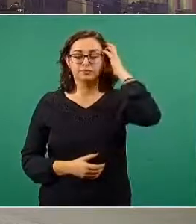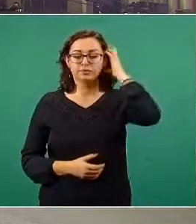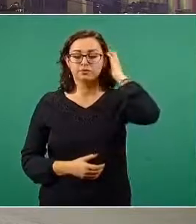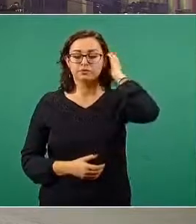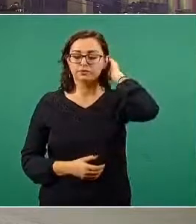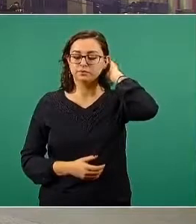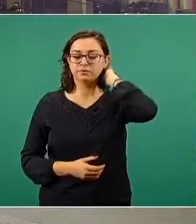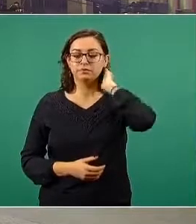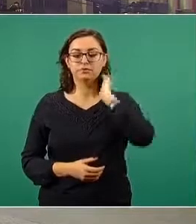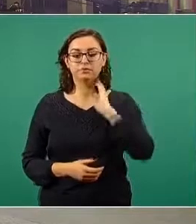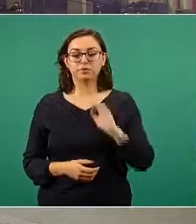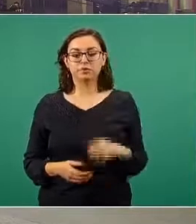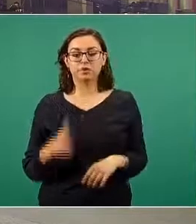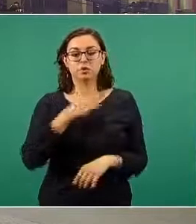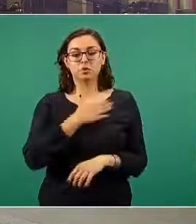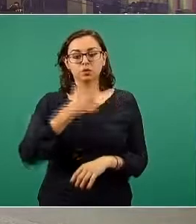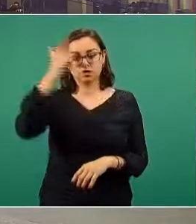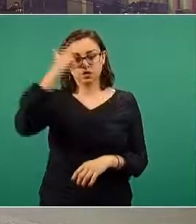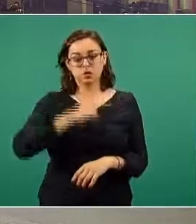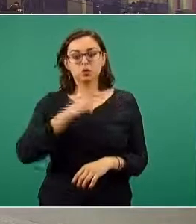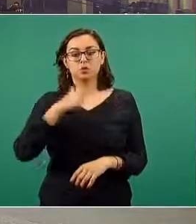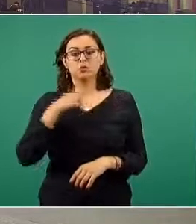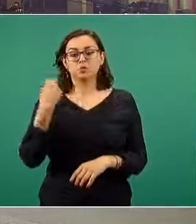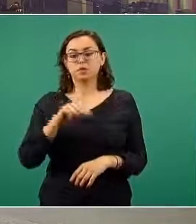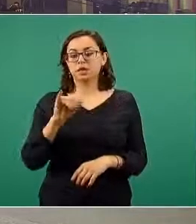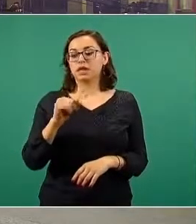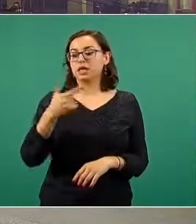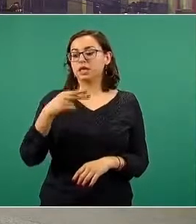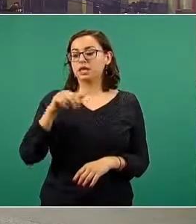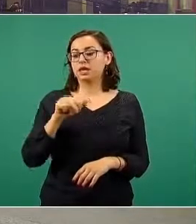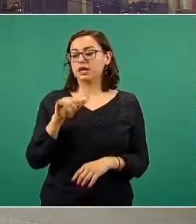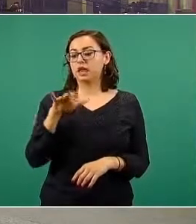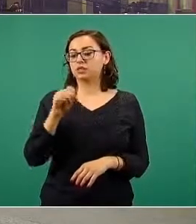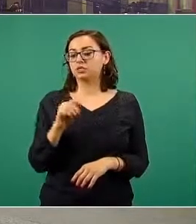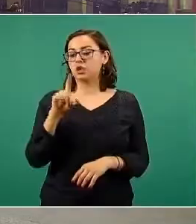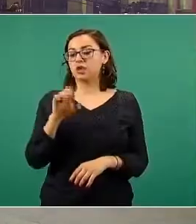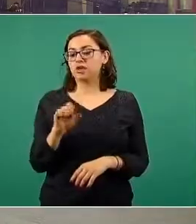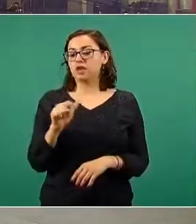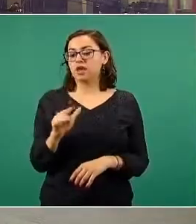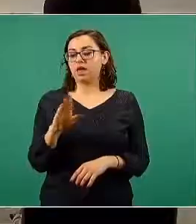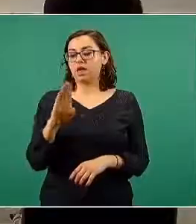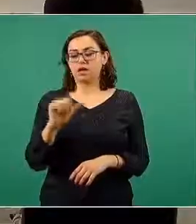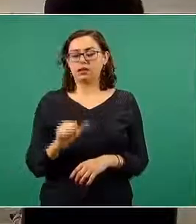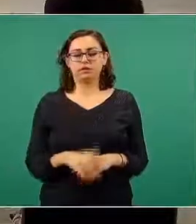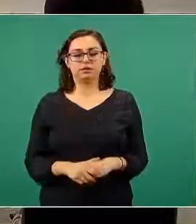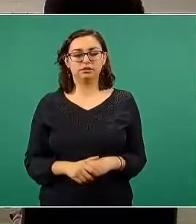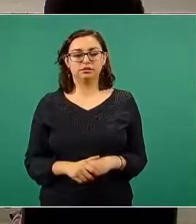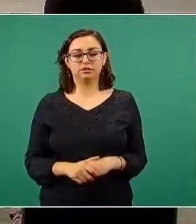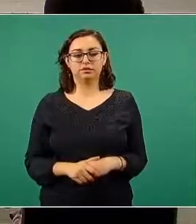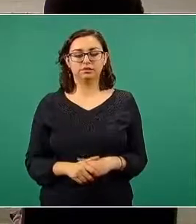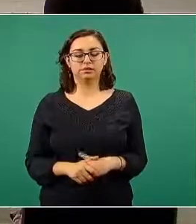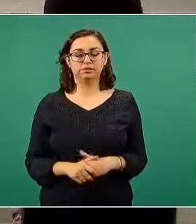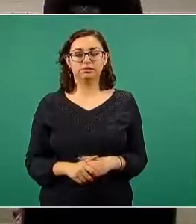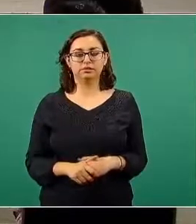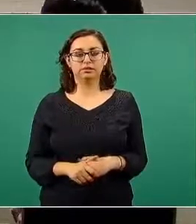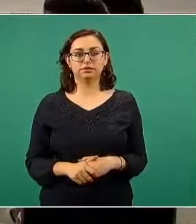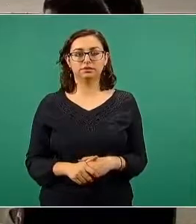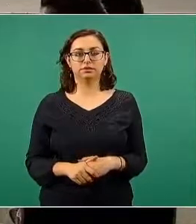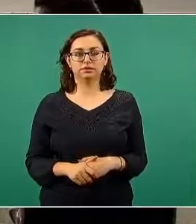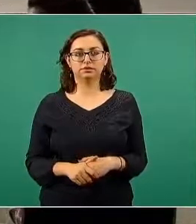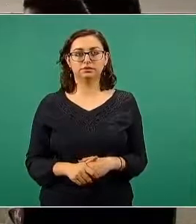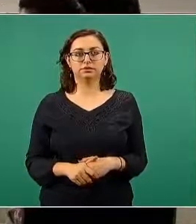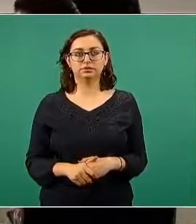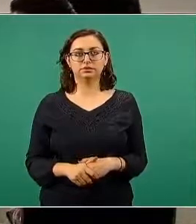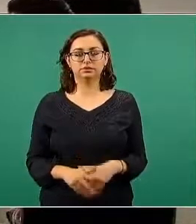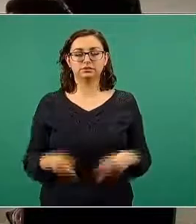Gracias. Buenas noches, Ignacio de Alba de Pidepágina. Preguntar, ¿en qué municipio se va a empezar la vacunación a las